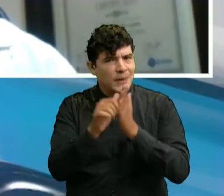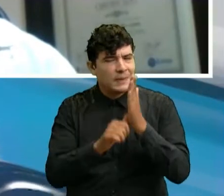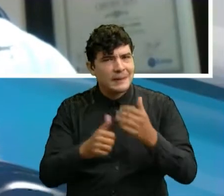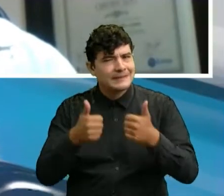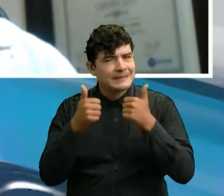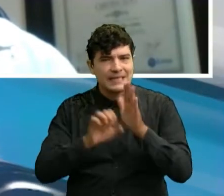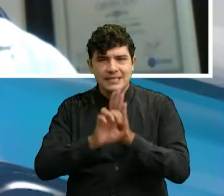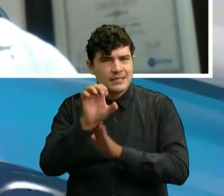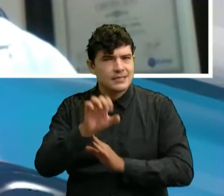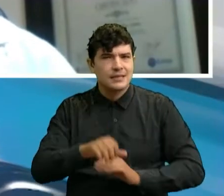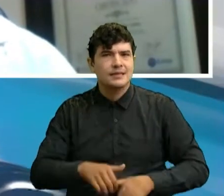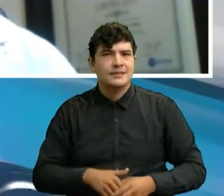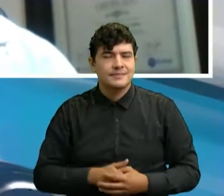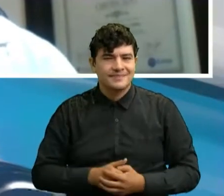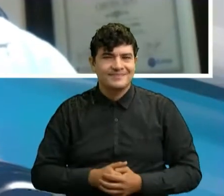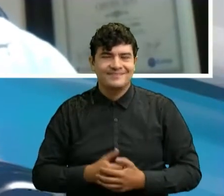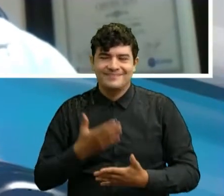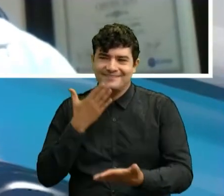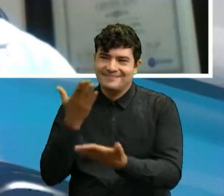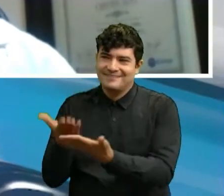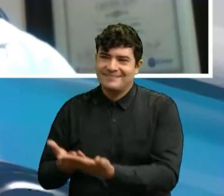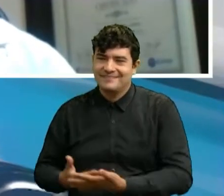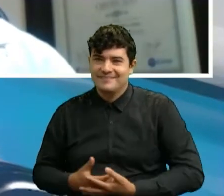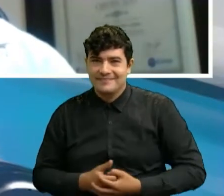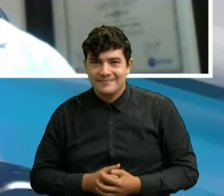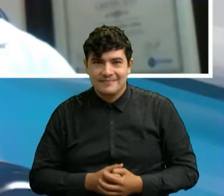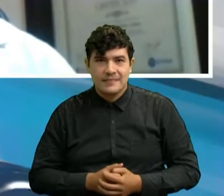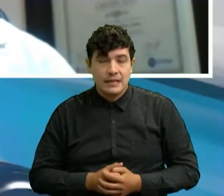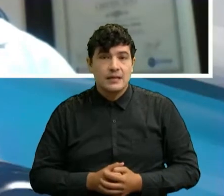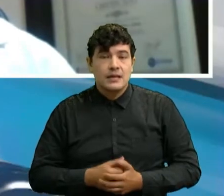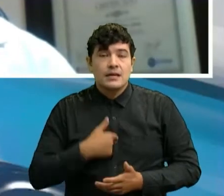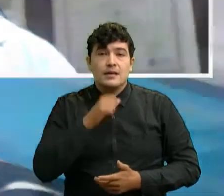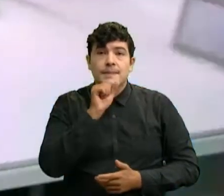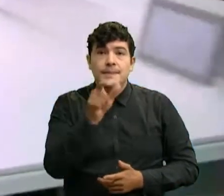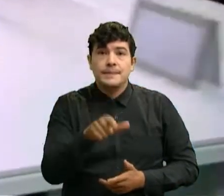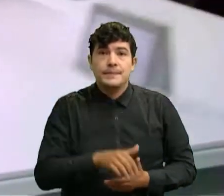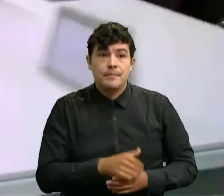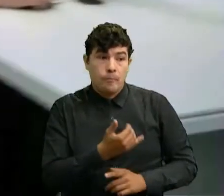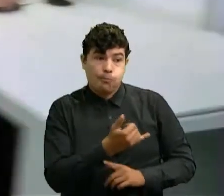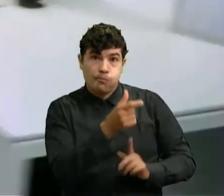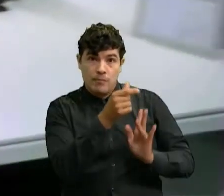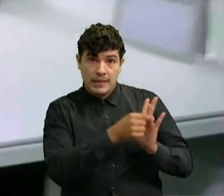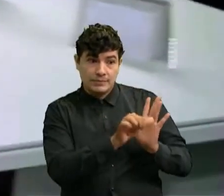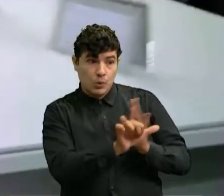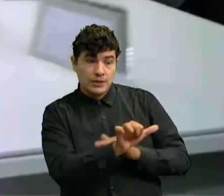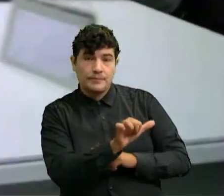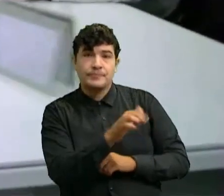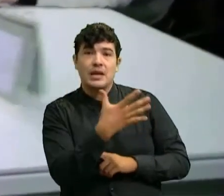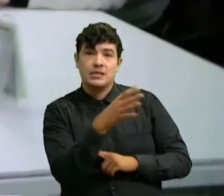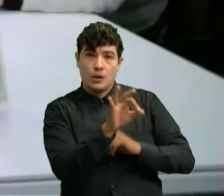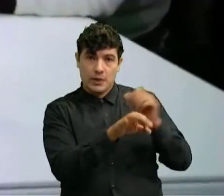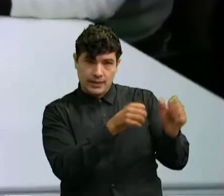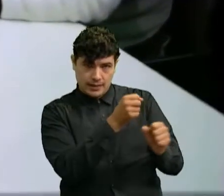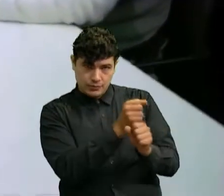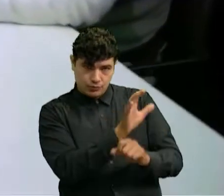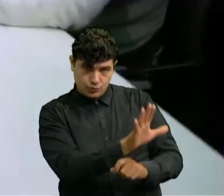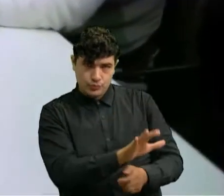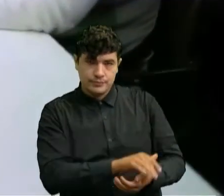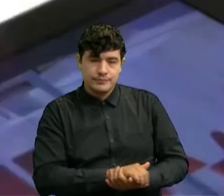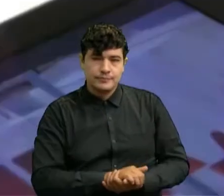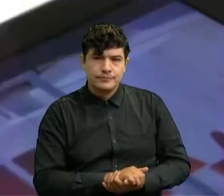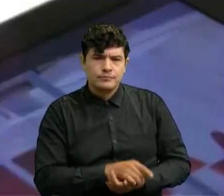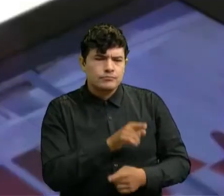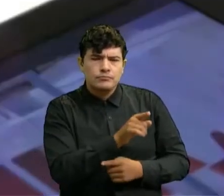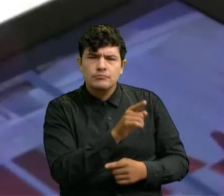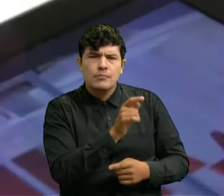excelente. Muchas gracias. La pregunta es la siguiente. Mi esposa tiene 50 años,